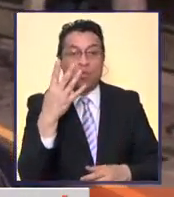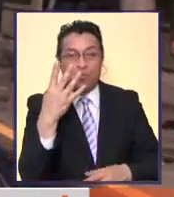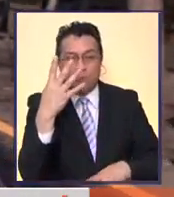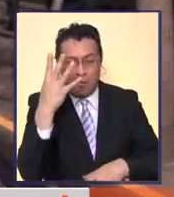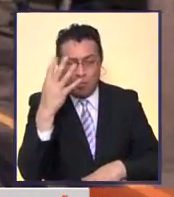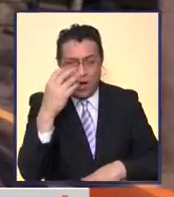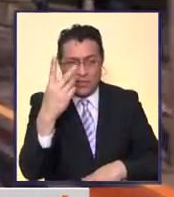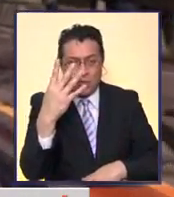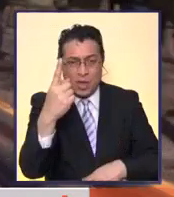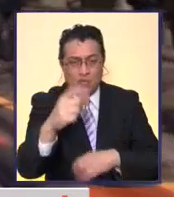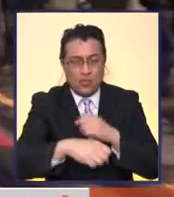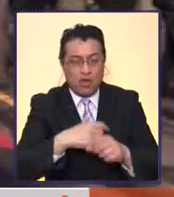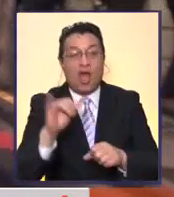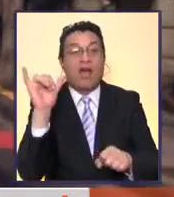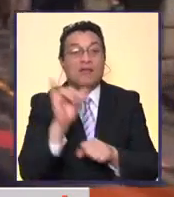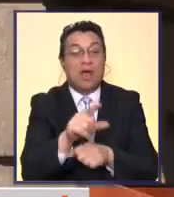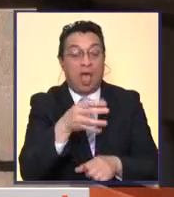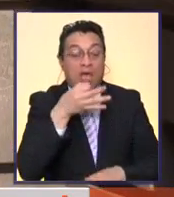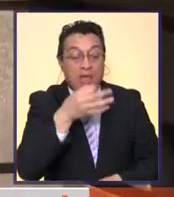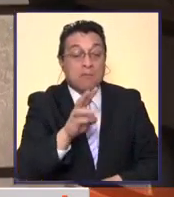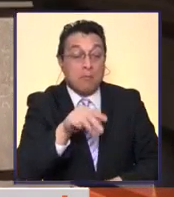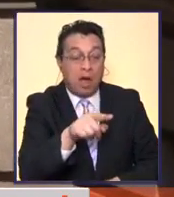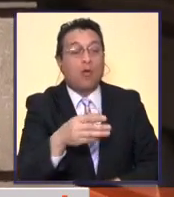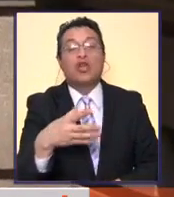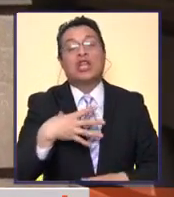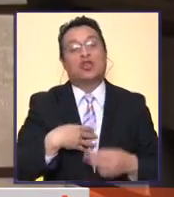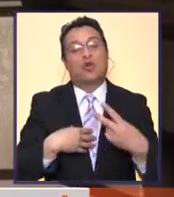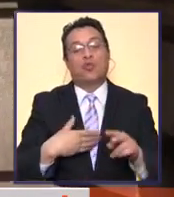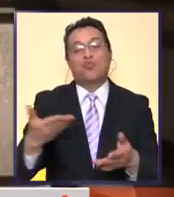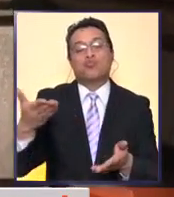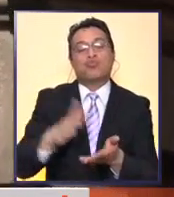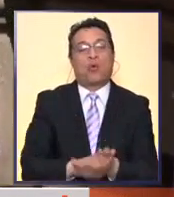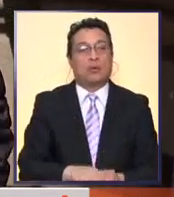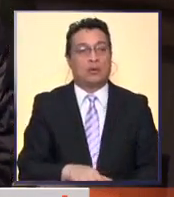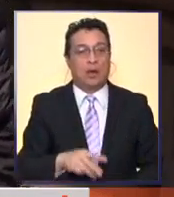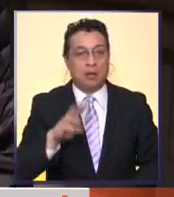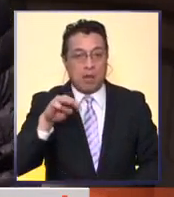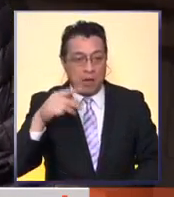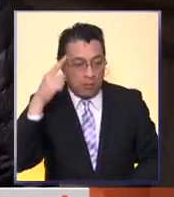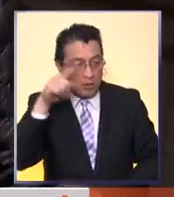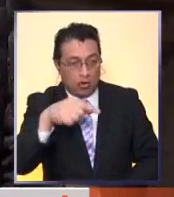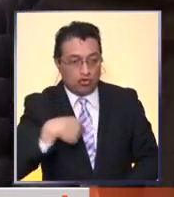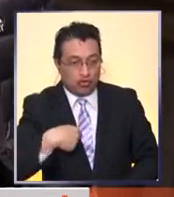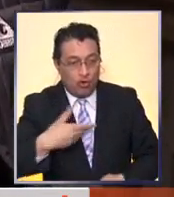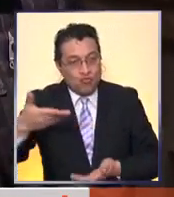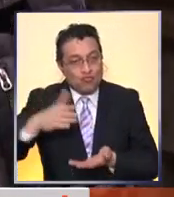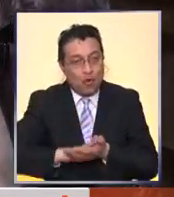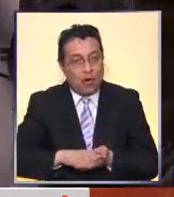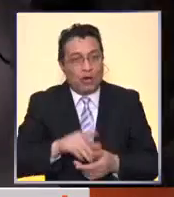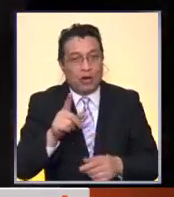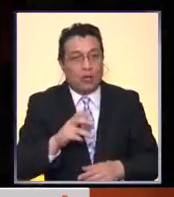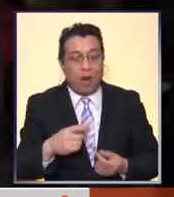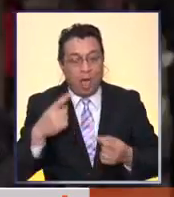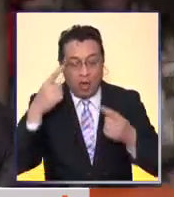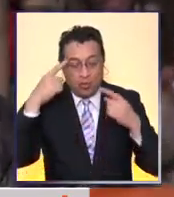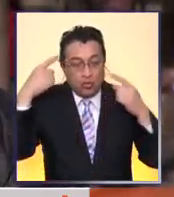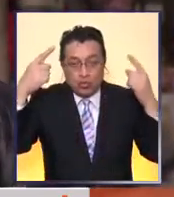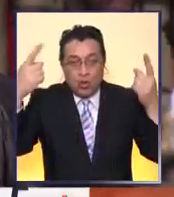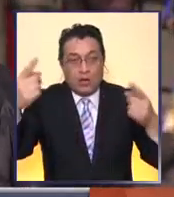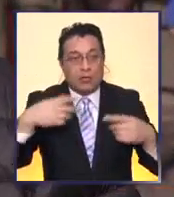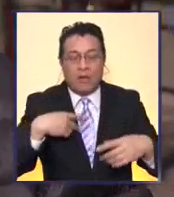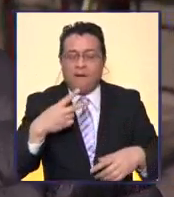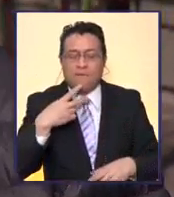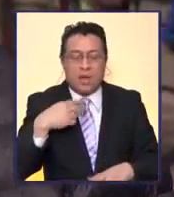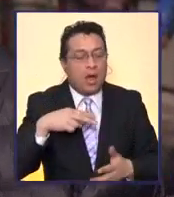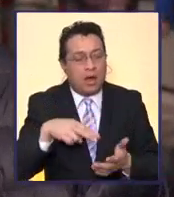dijeron que su hijo murió en el parto. Ella pensaba que era muerto. Es como un sueño. Algo que he esperado toda mi